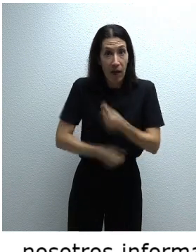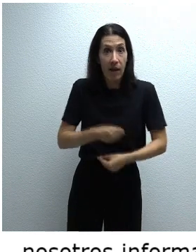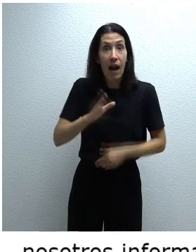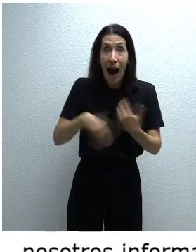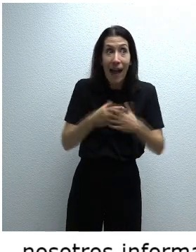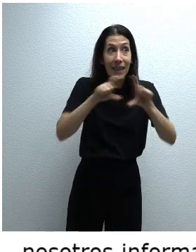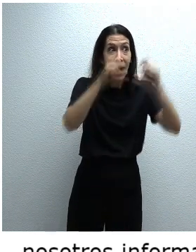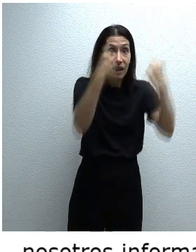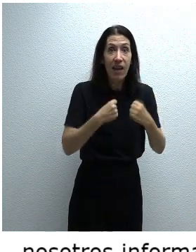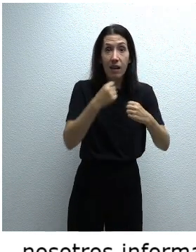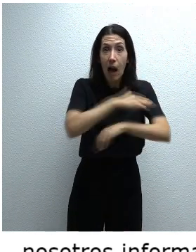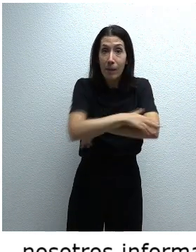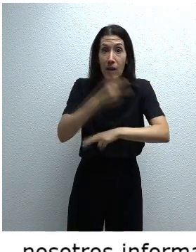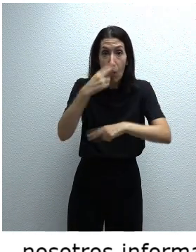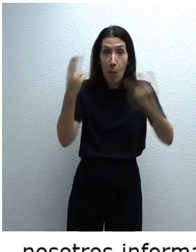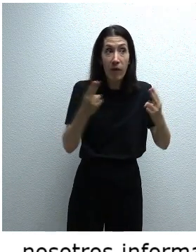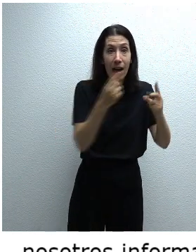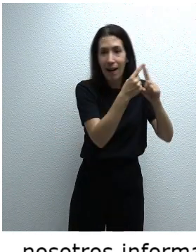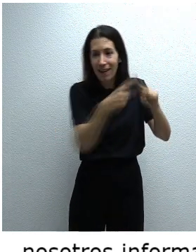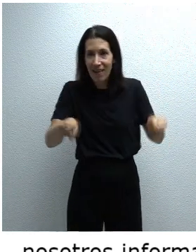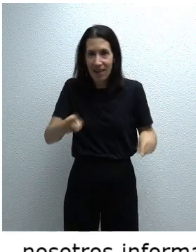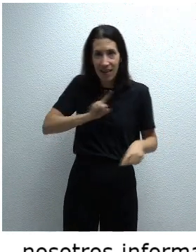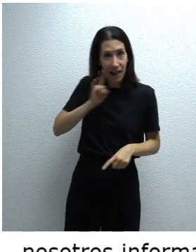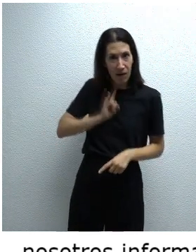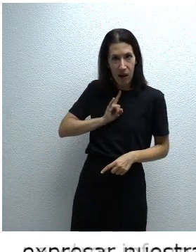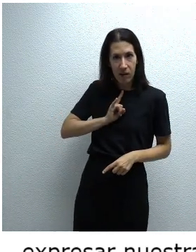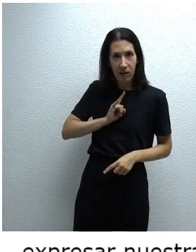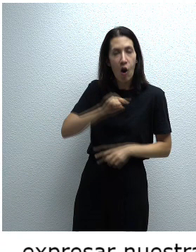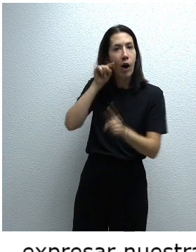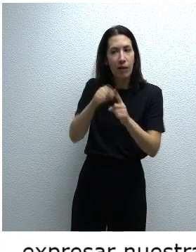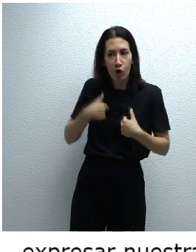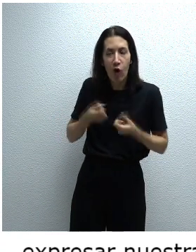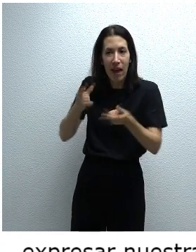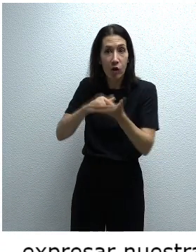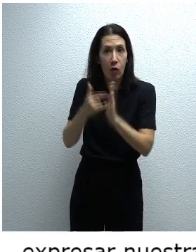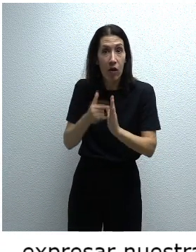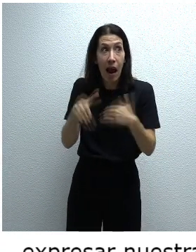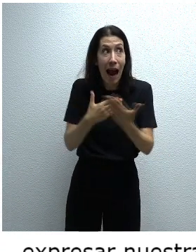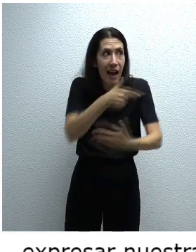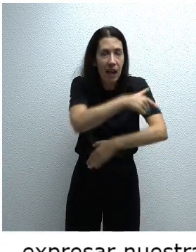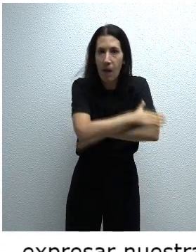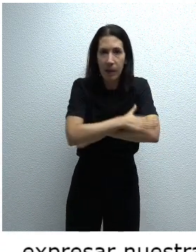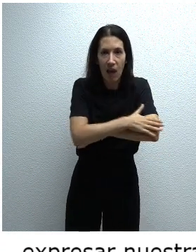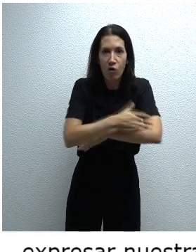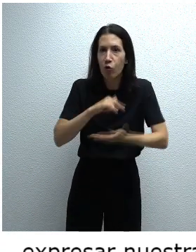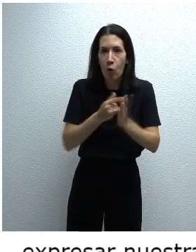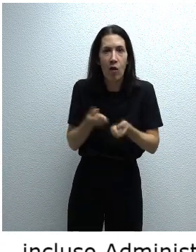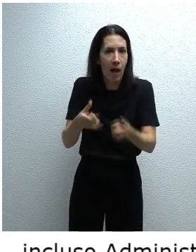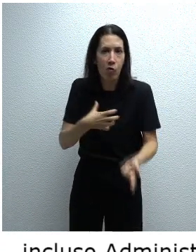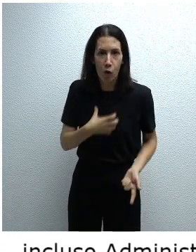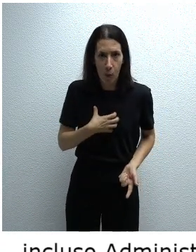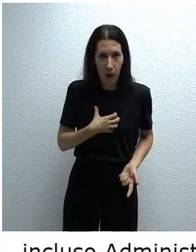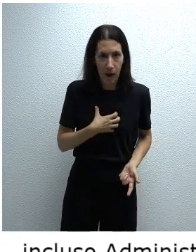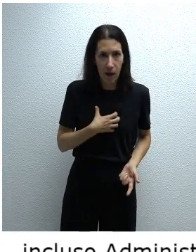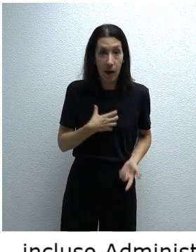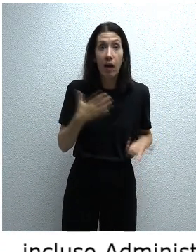incluso administraciones públicas, nos los derivan para darles soluciones que ni la propia administración puede ofrecer.